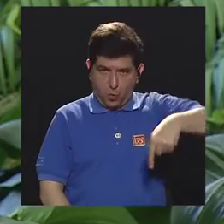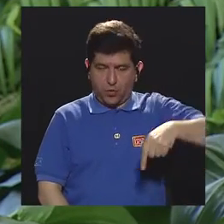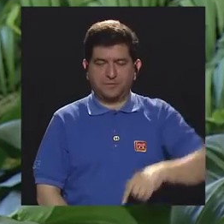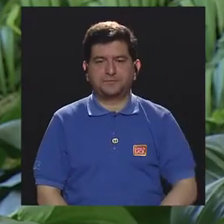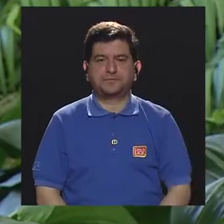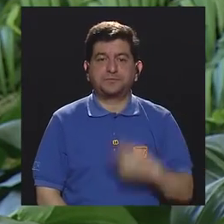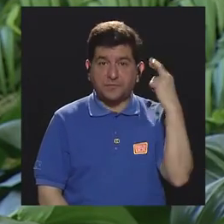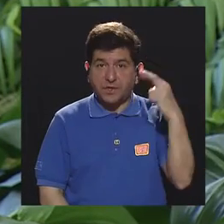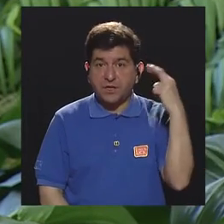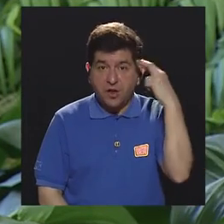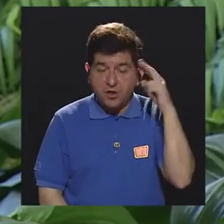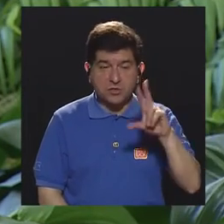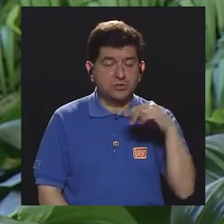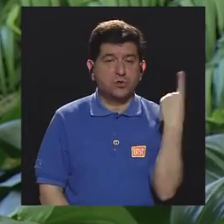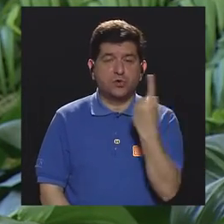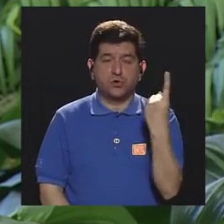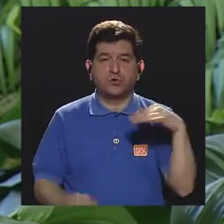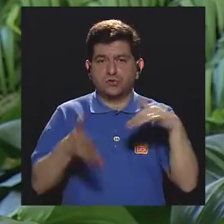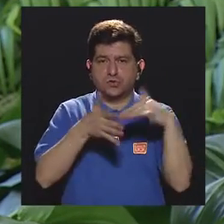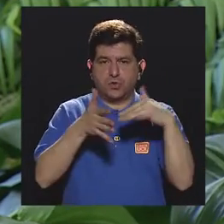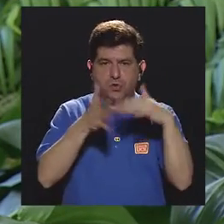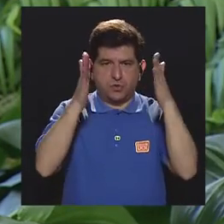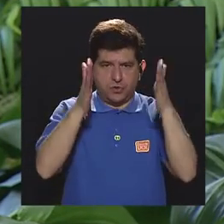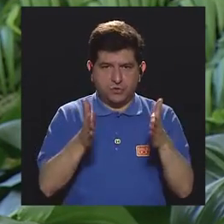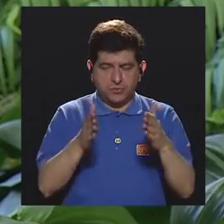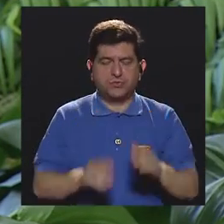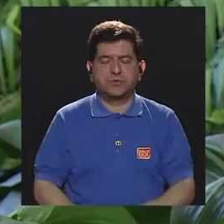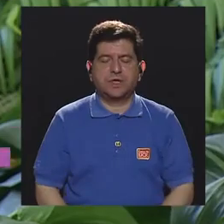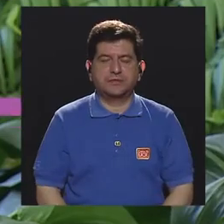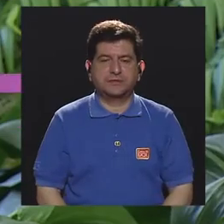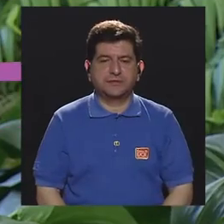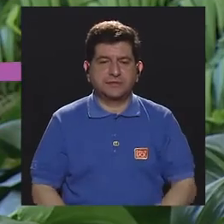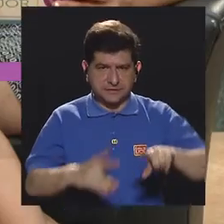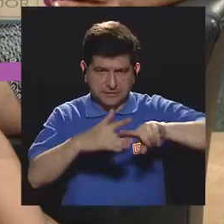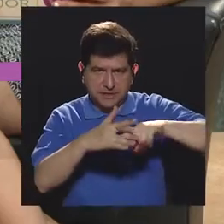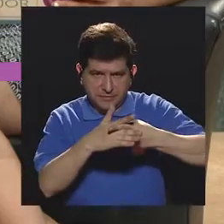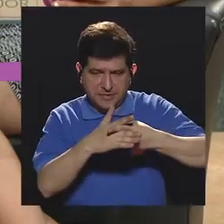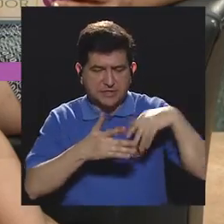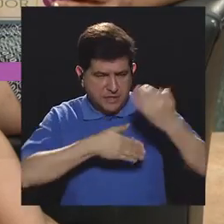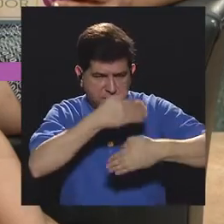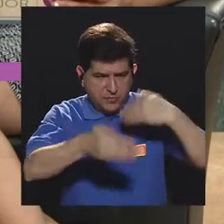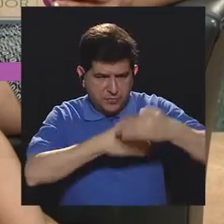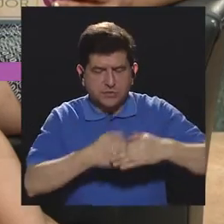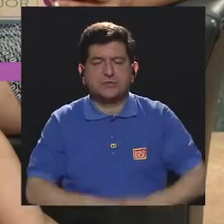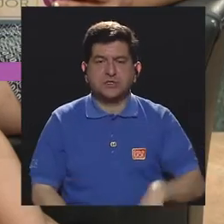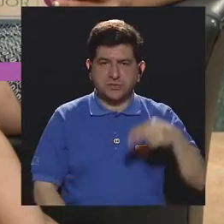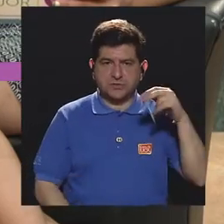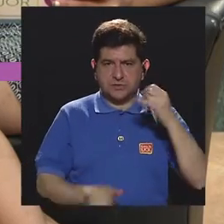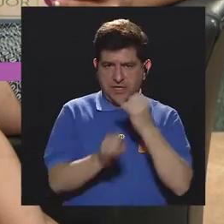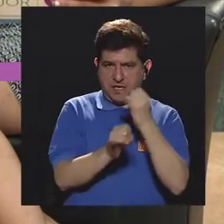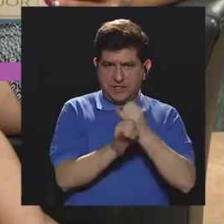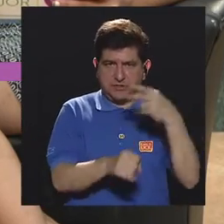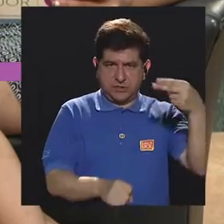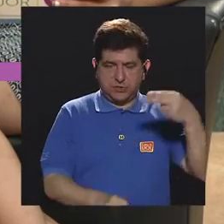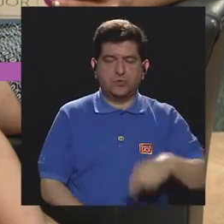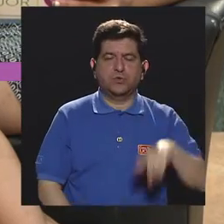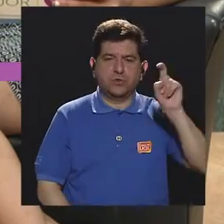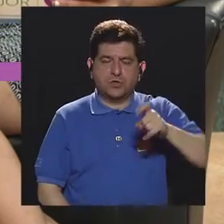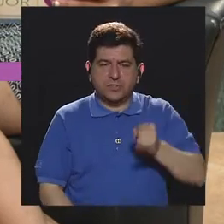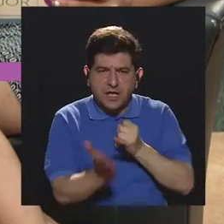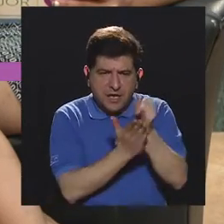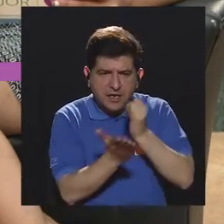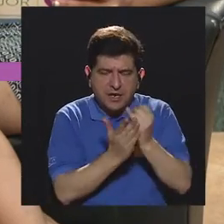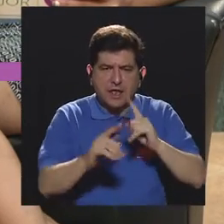día. Y para eso no solo son los estudios, por ejemplo, que yo empecé en Hazelden, sino que además hay que hacer una